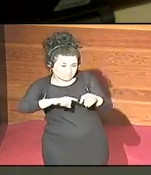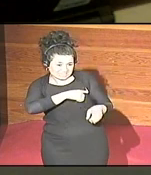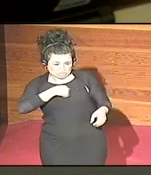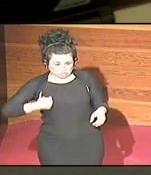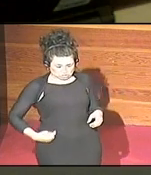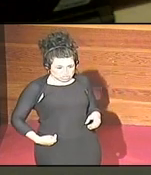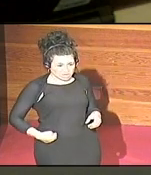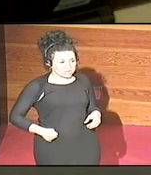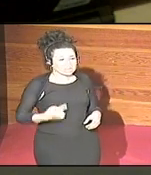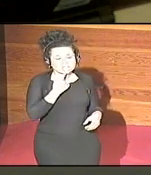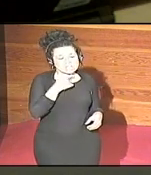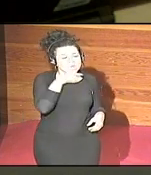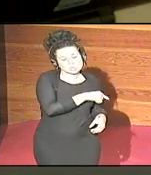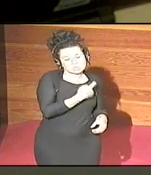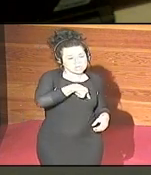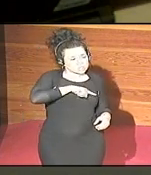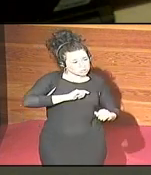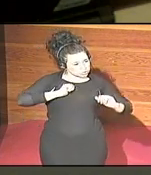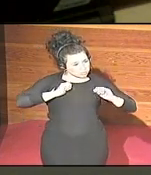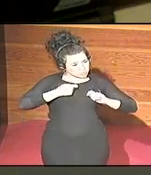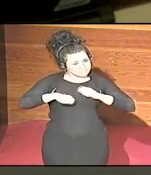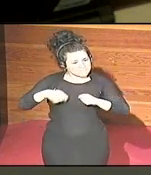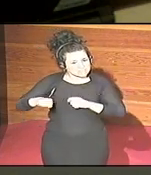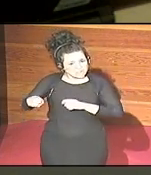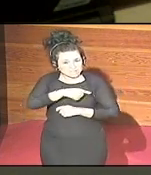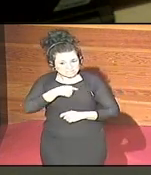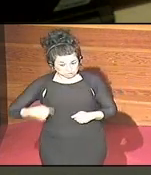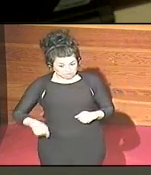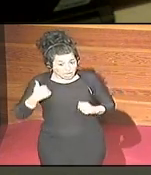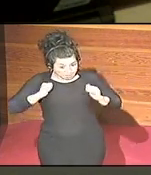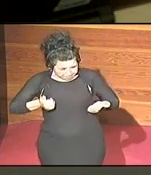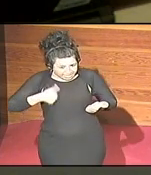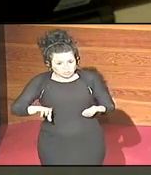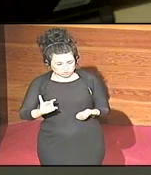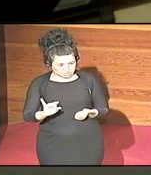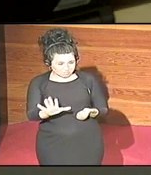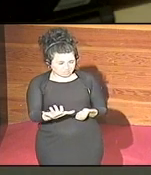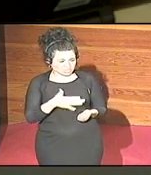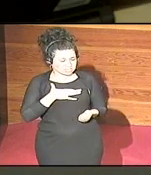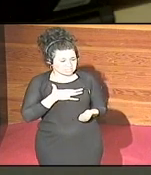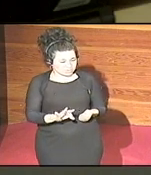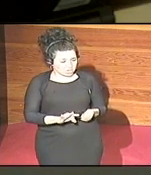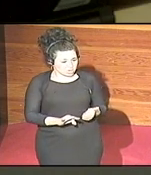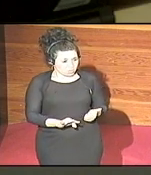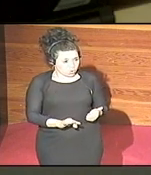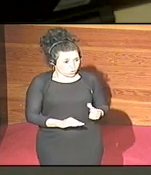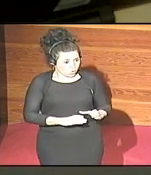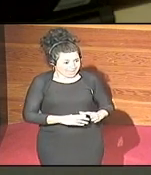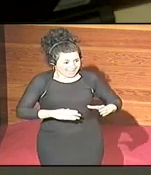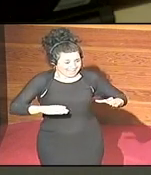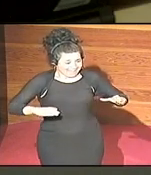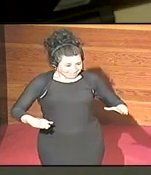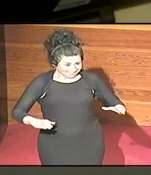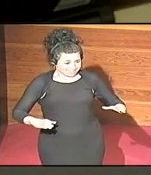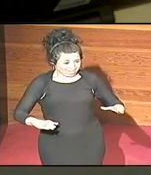nosotros venderemos a China, que ya lo han empezado a hacer, pero para hacerlo en un volumen idéntico al que representaban los